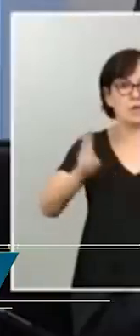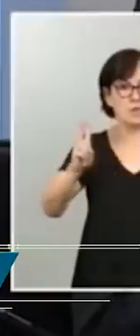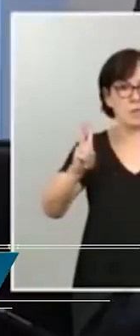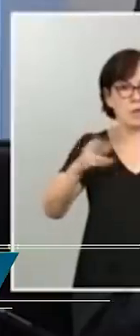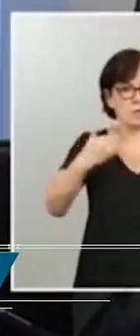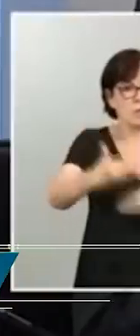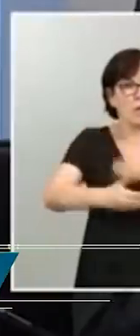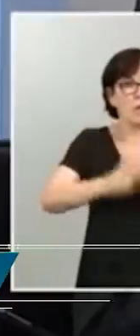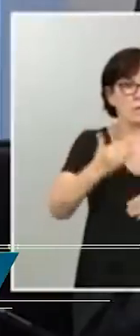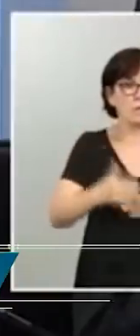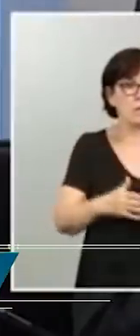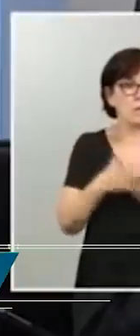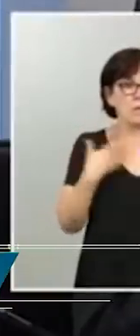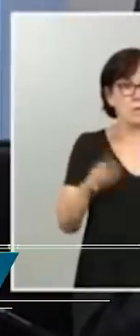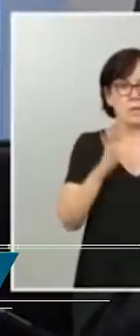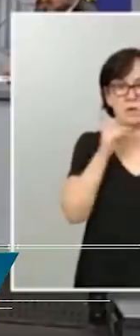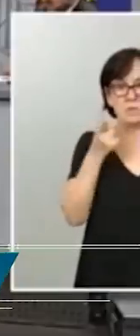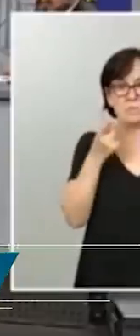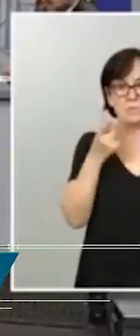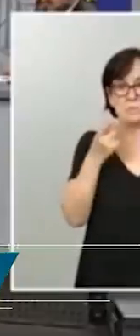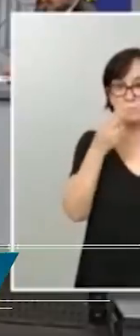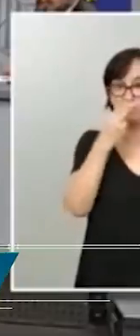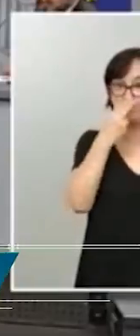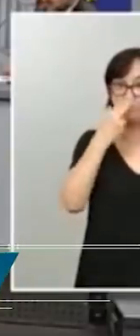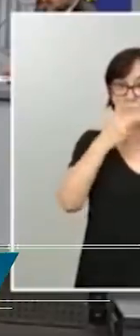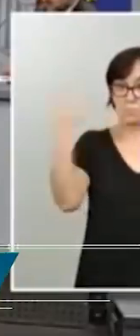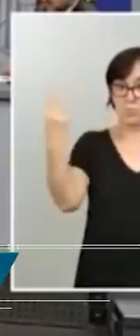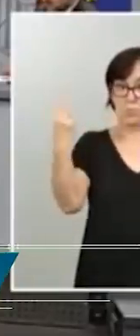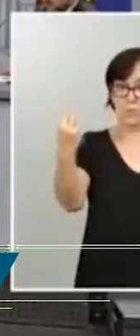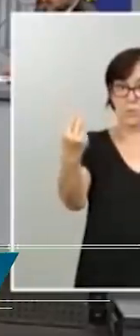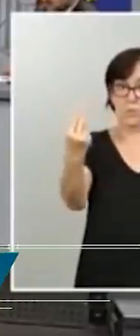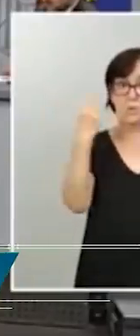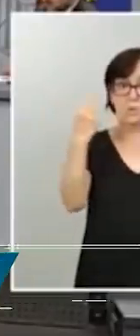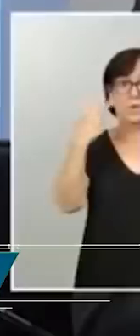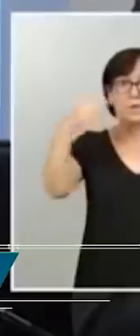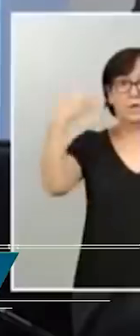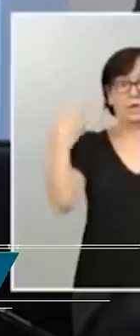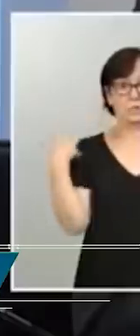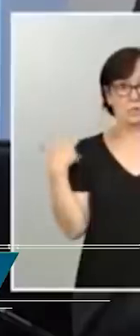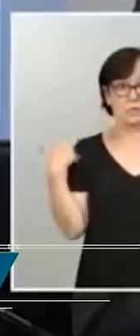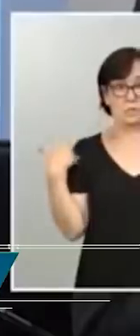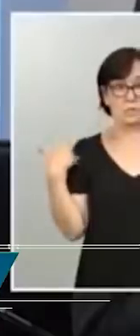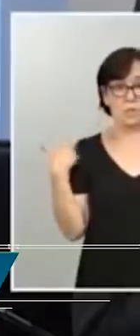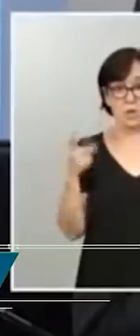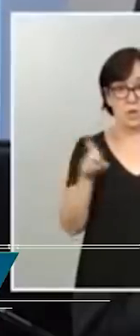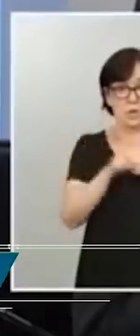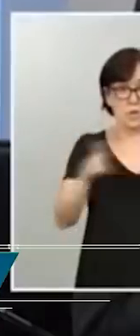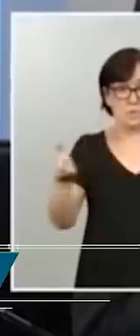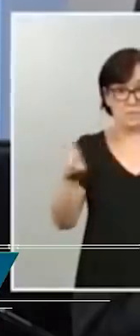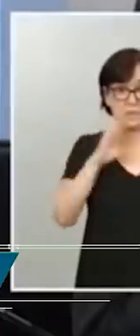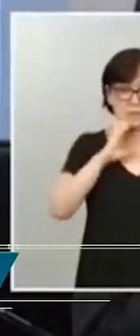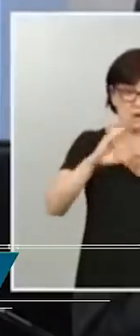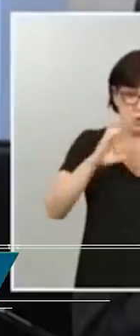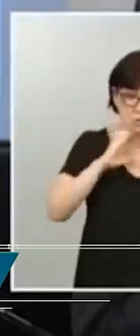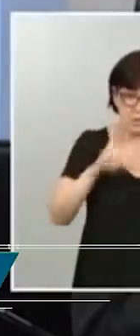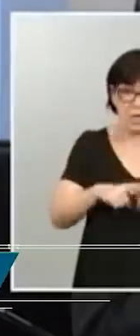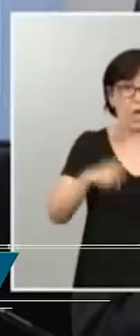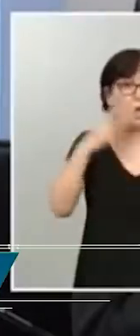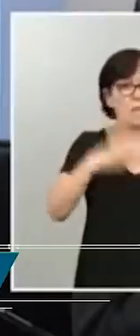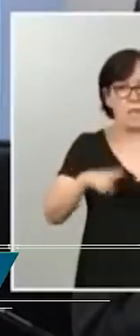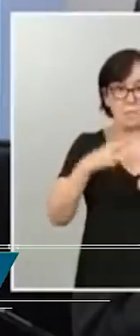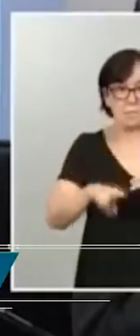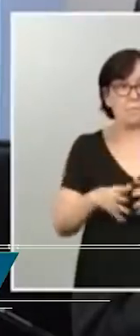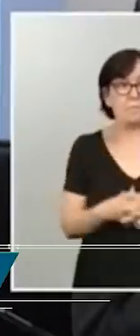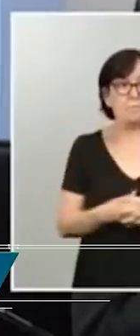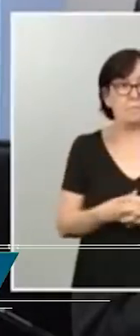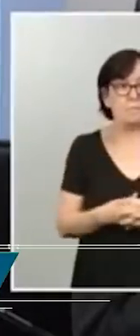de madrid le dijo textualmente usted se calienta con el diputado miguel vila miguel vila es un diputado de podemos